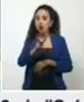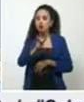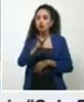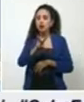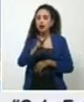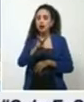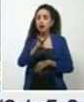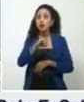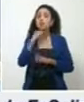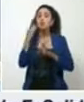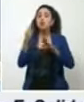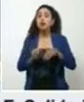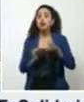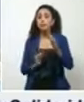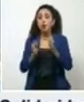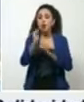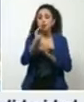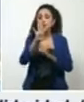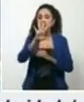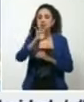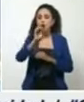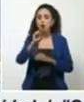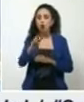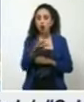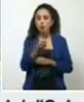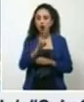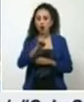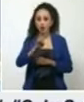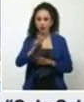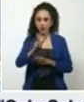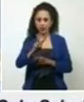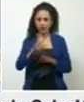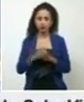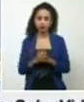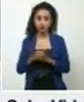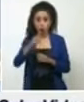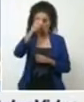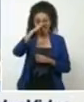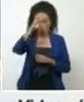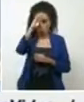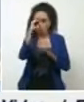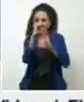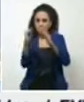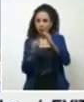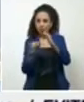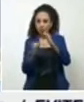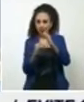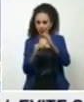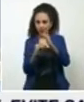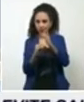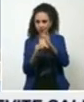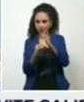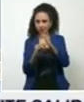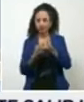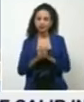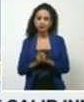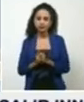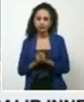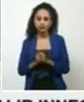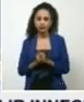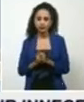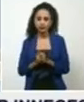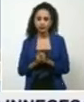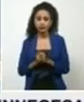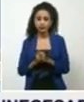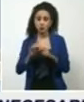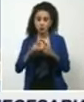encima de 5,92. Cuba queda por debajo y queda, por lo tanto, en el lugar